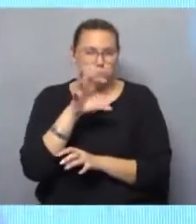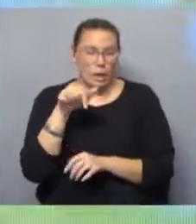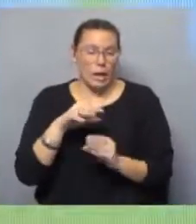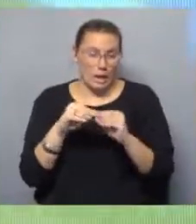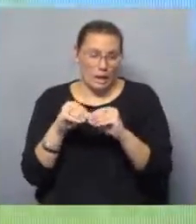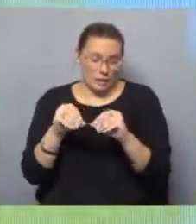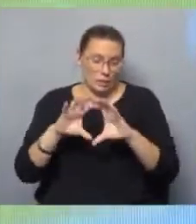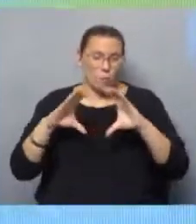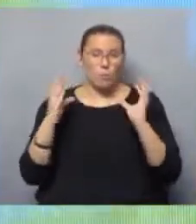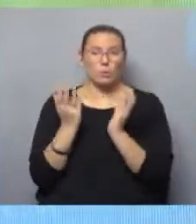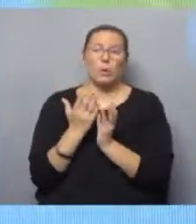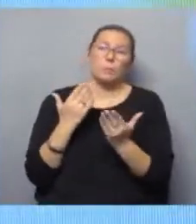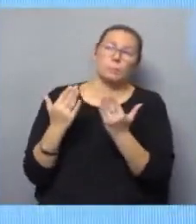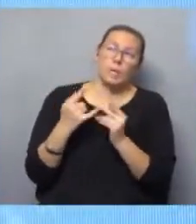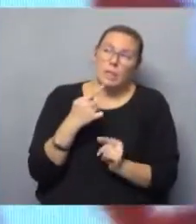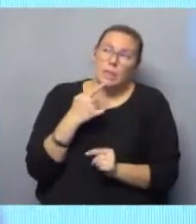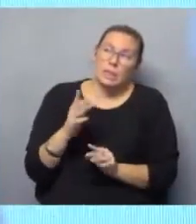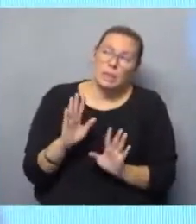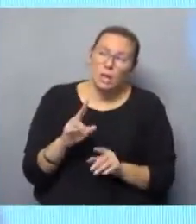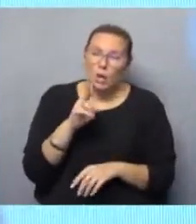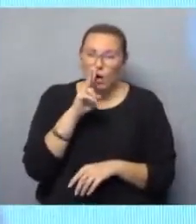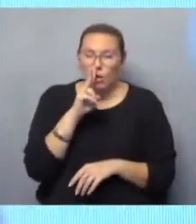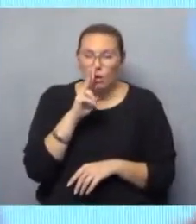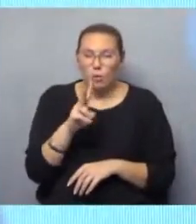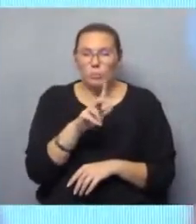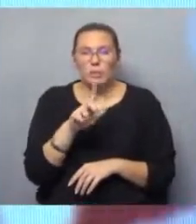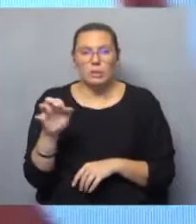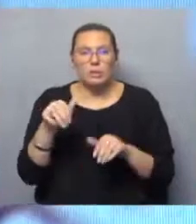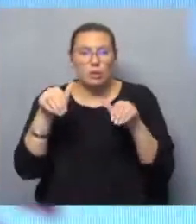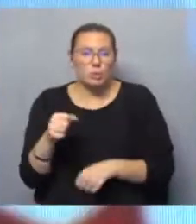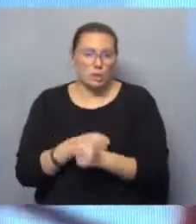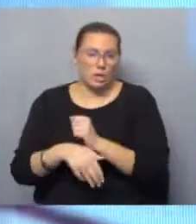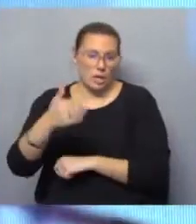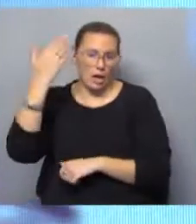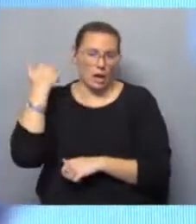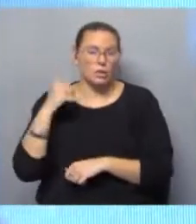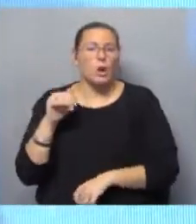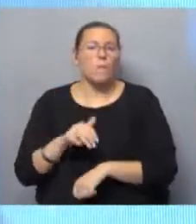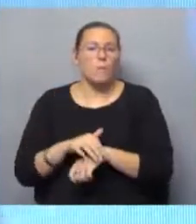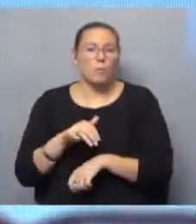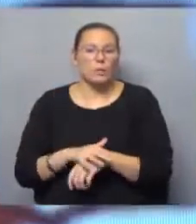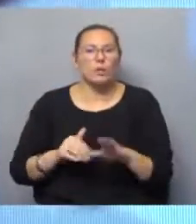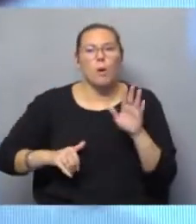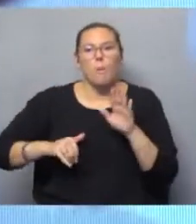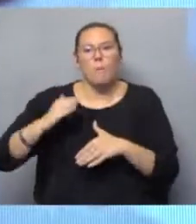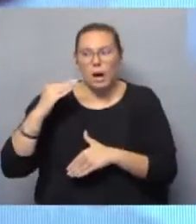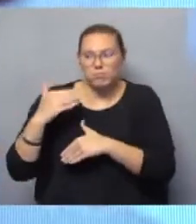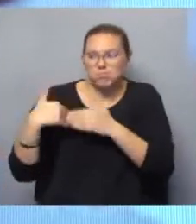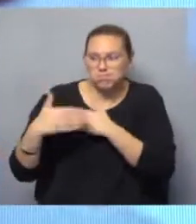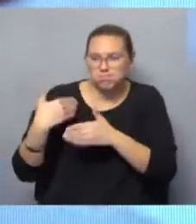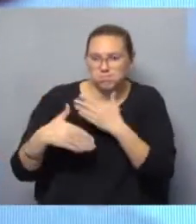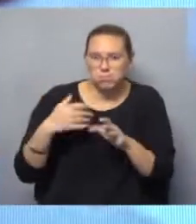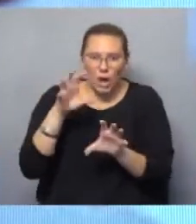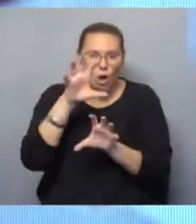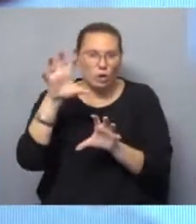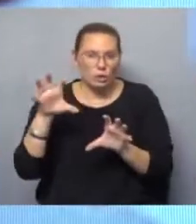Tierra, se estima que fue alrededor de los 2.500, 2.700 millones de años, que fue el momento de la mayor producción de corteza